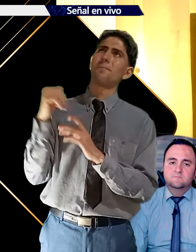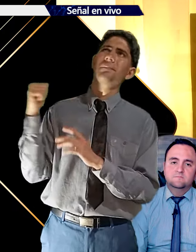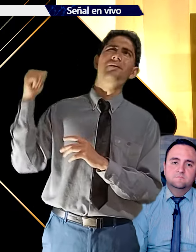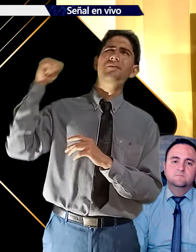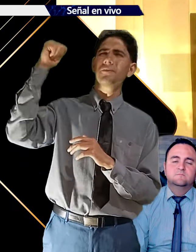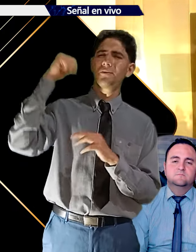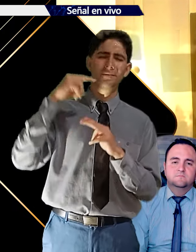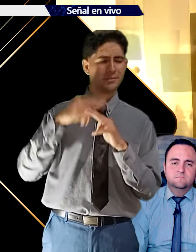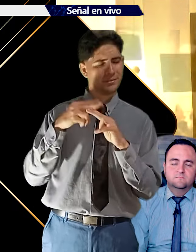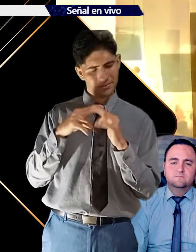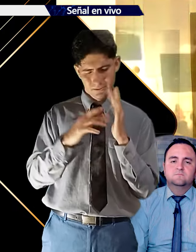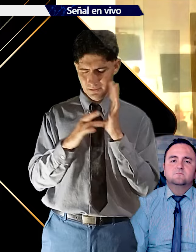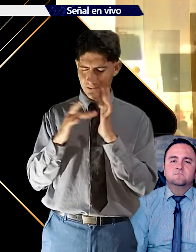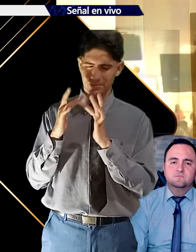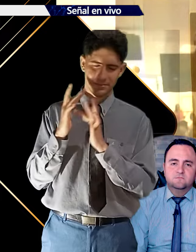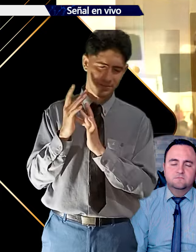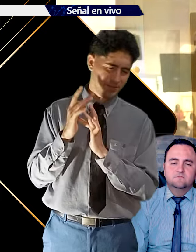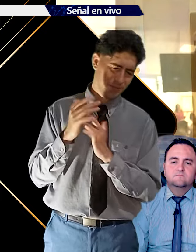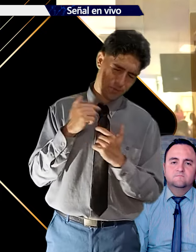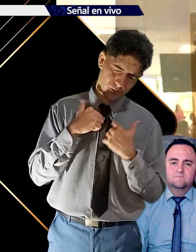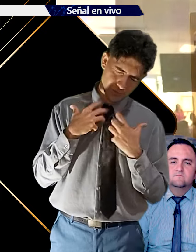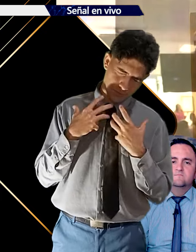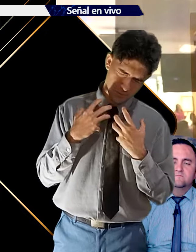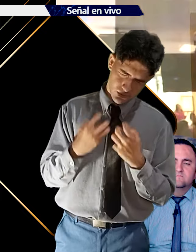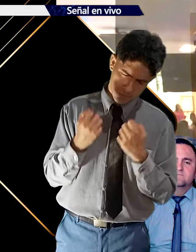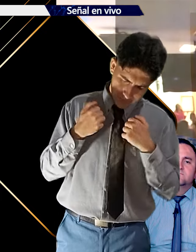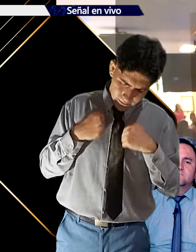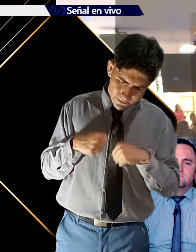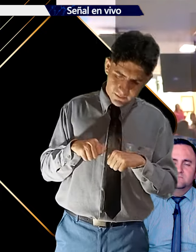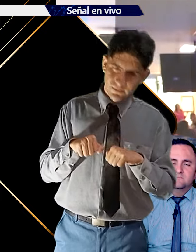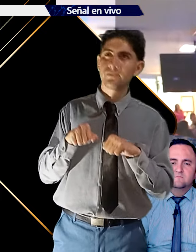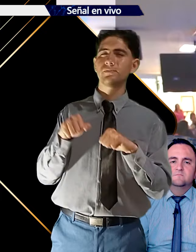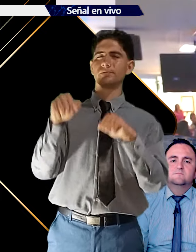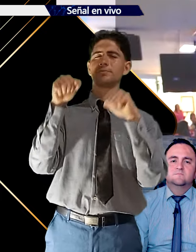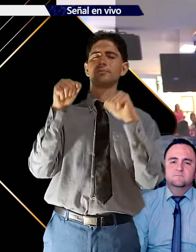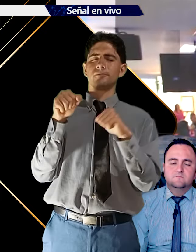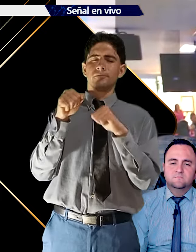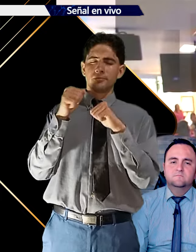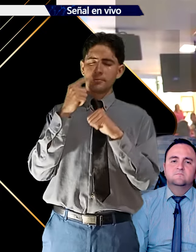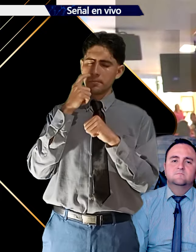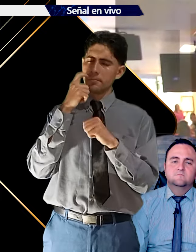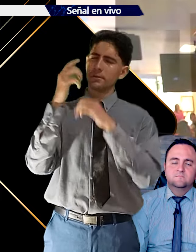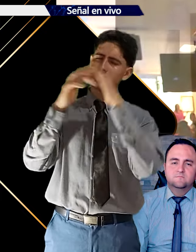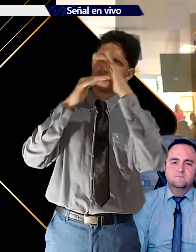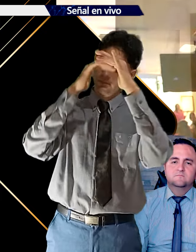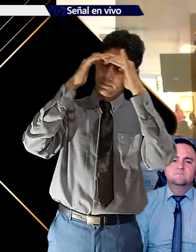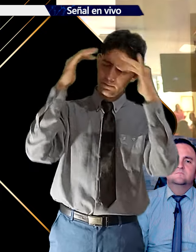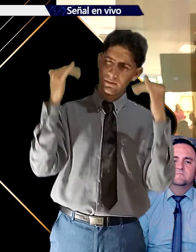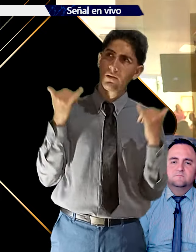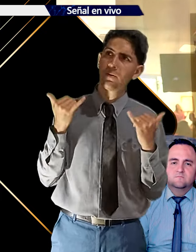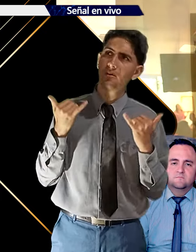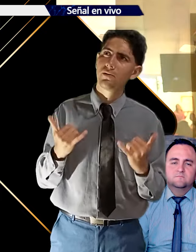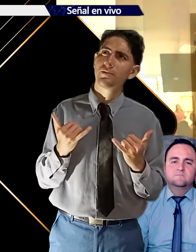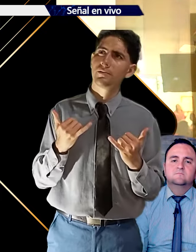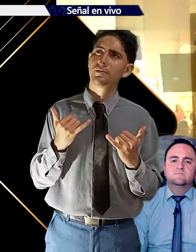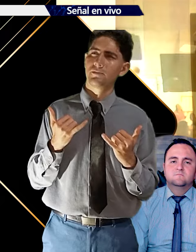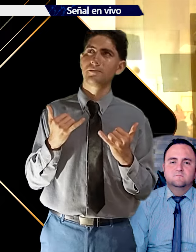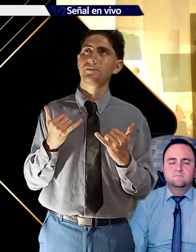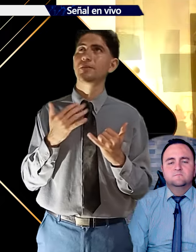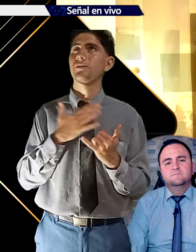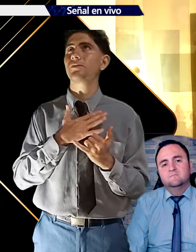quiero, Señor, terminar hasta que tú vengas, o hasta que tú me lleves, Señor, hasta que duerma en ti,